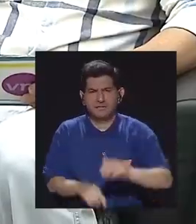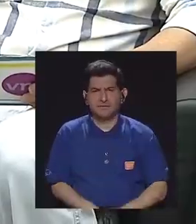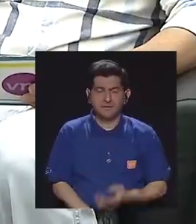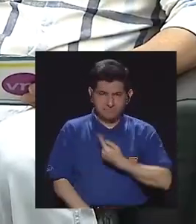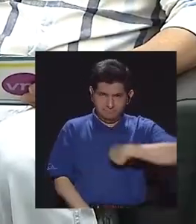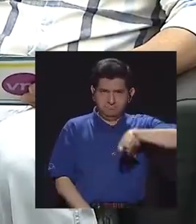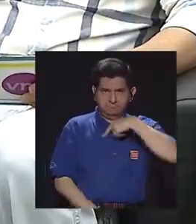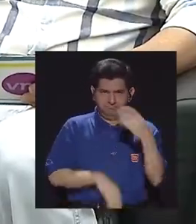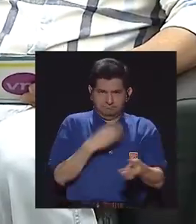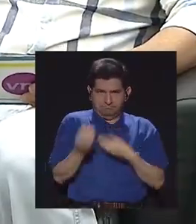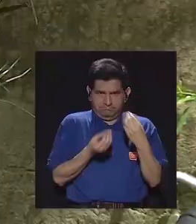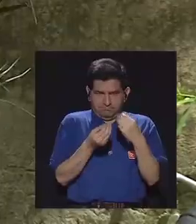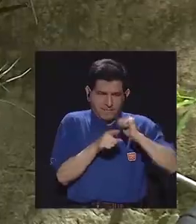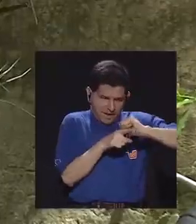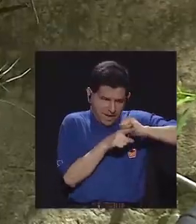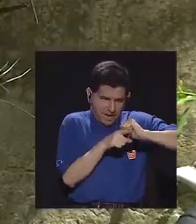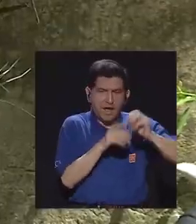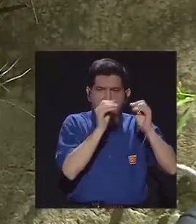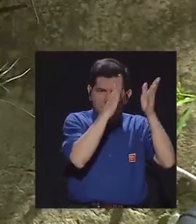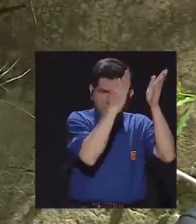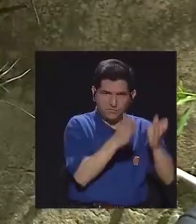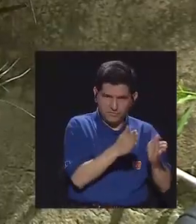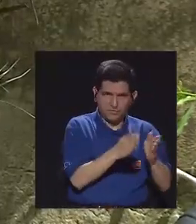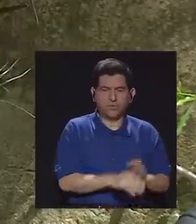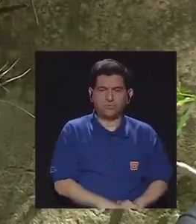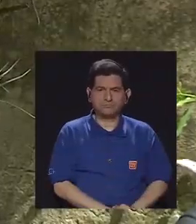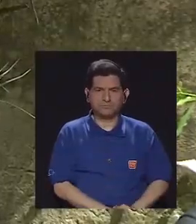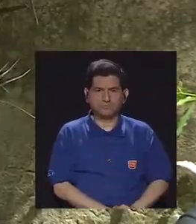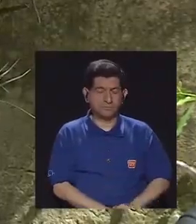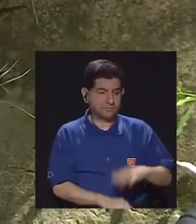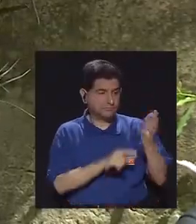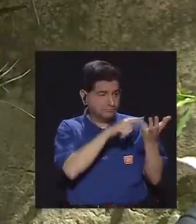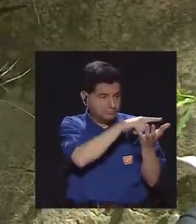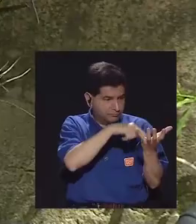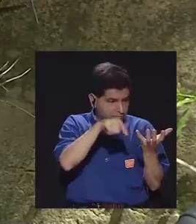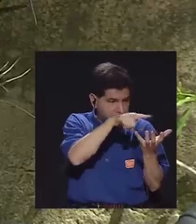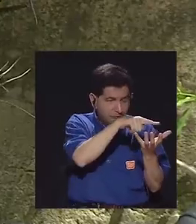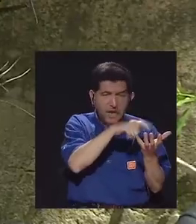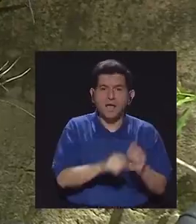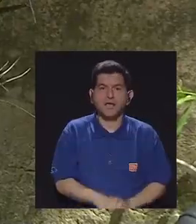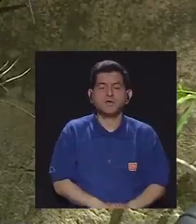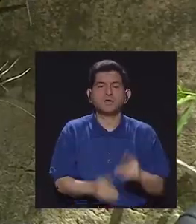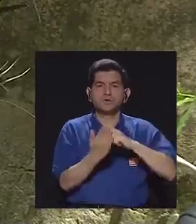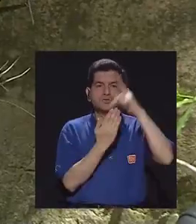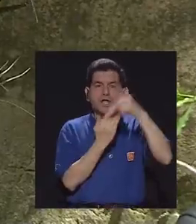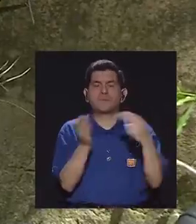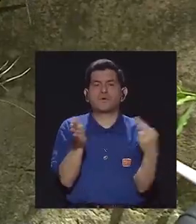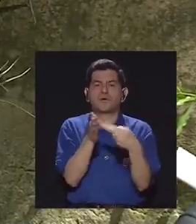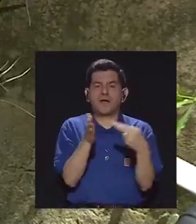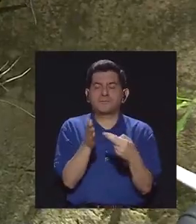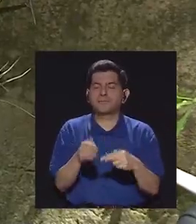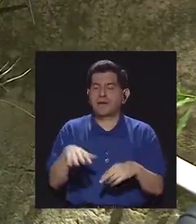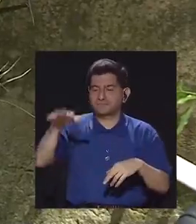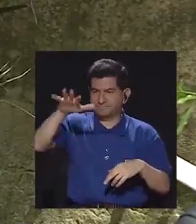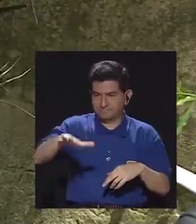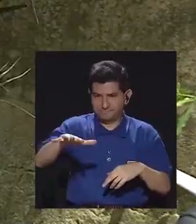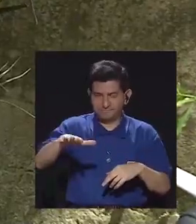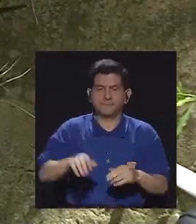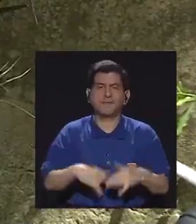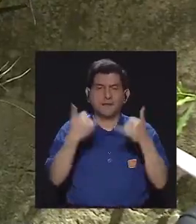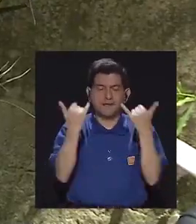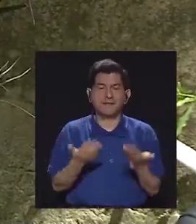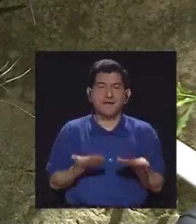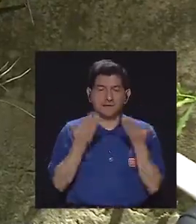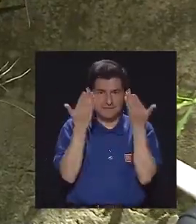¿verdad? Entonces nosotros lo que hacemos es capacitar a los docentes para que ellos reproduzcan el programa, ¿verdad? Entonces ya se